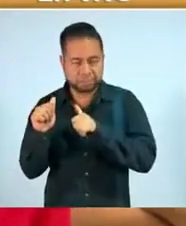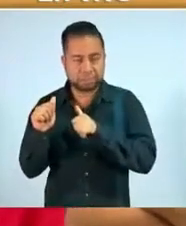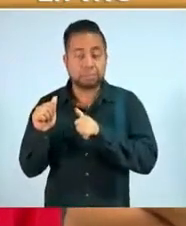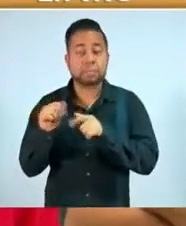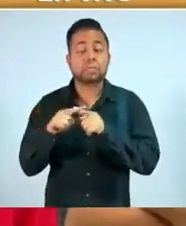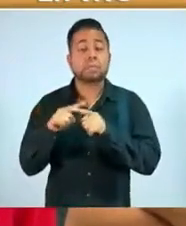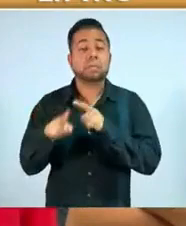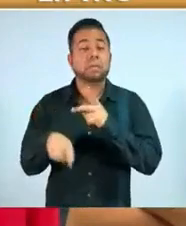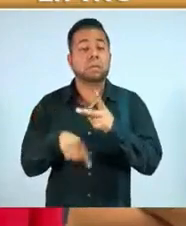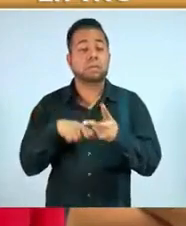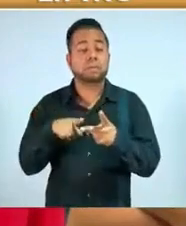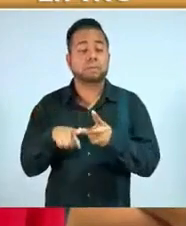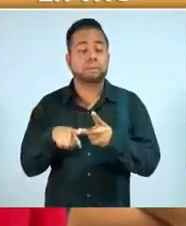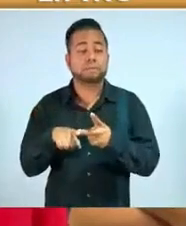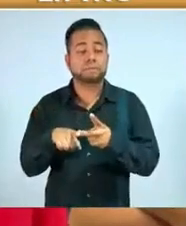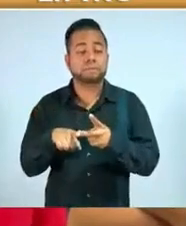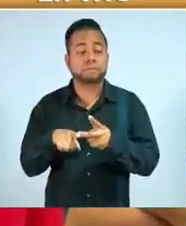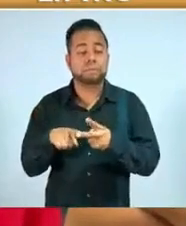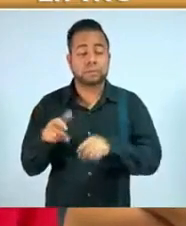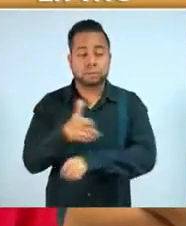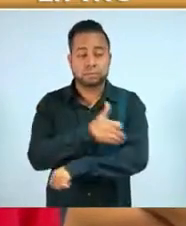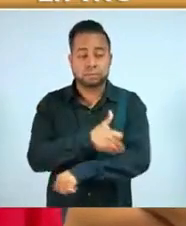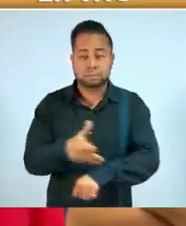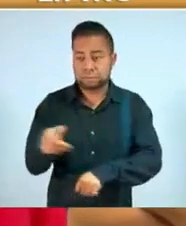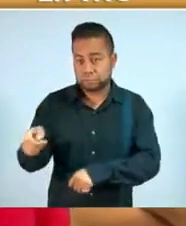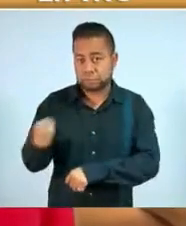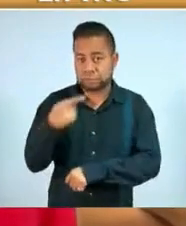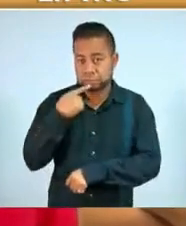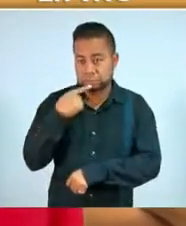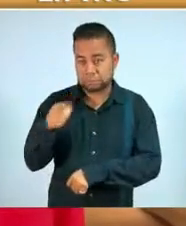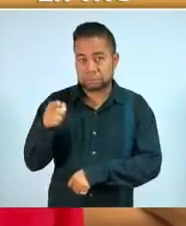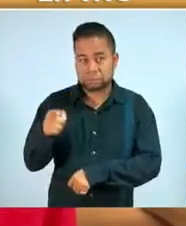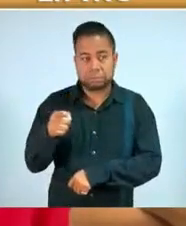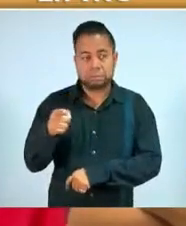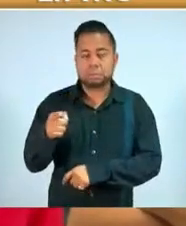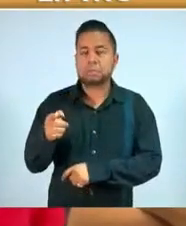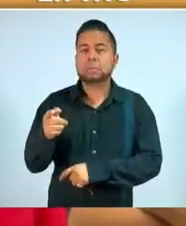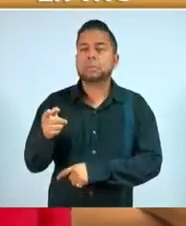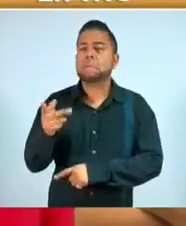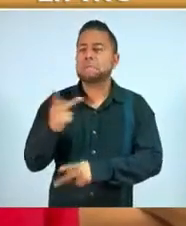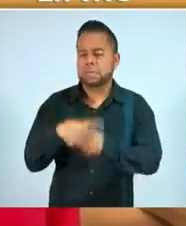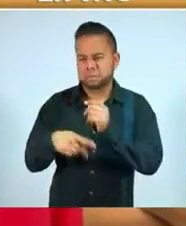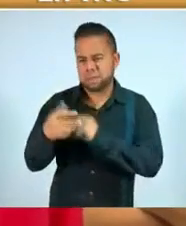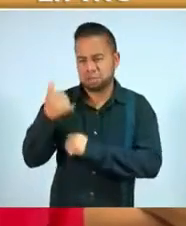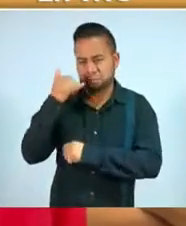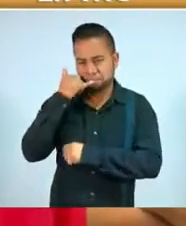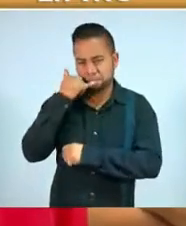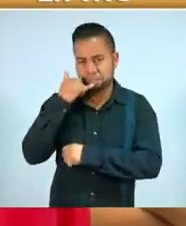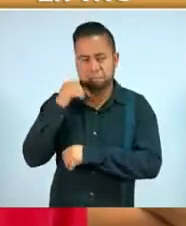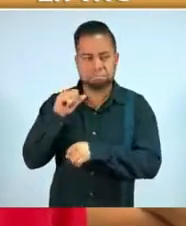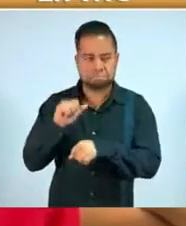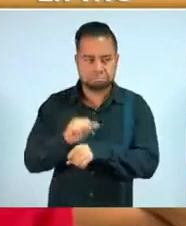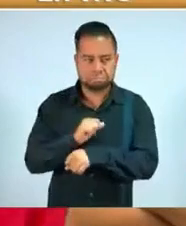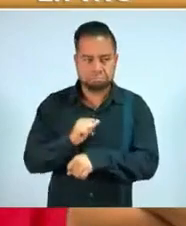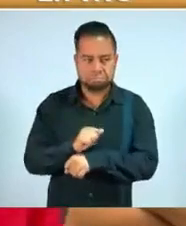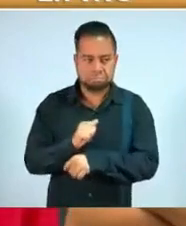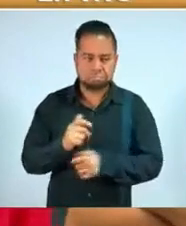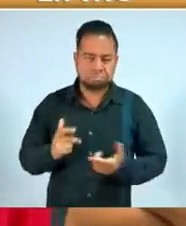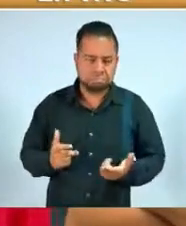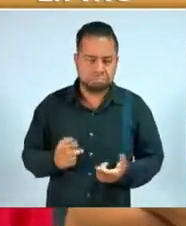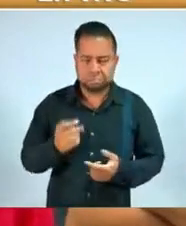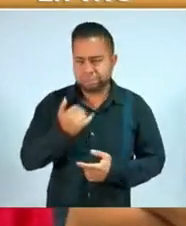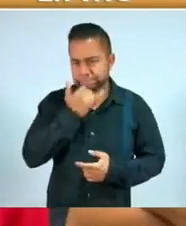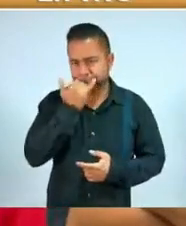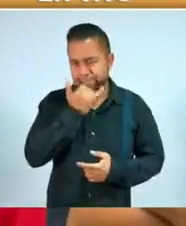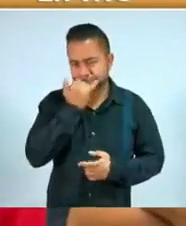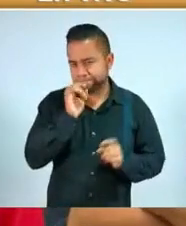dos, a un familiar le hicieron el favor de pedirle prestado su celular, ¿no? Iba en su vehículo y bueno, es uno de los errores